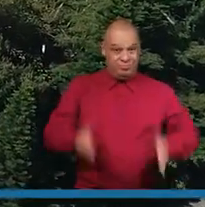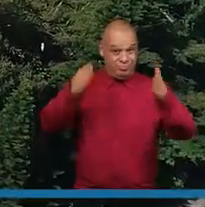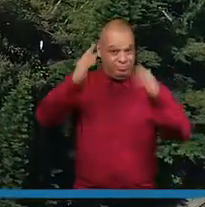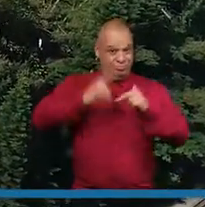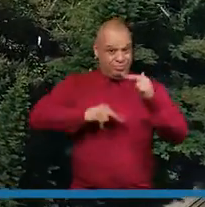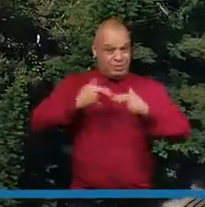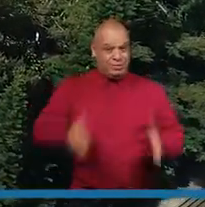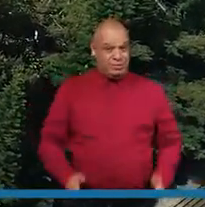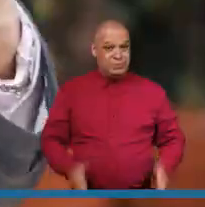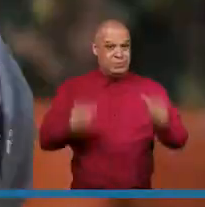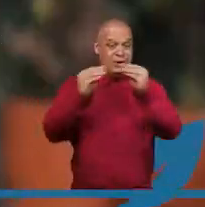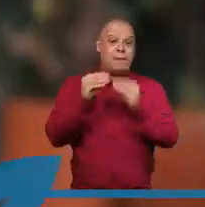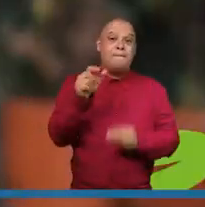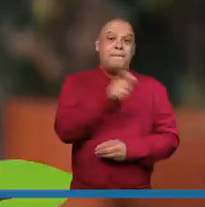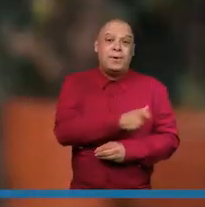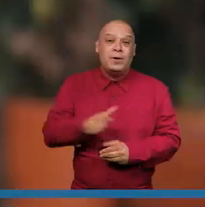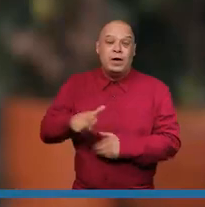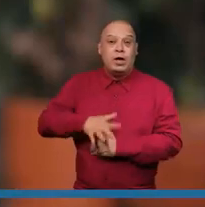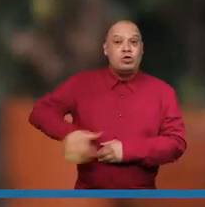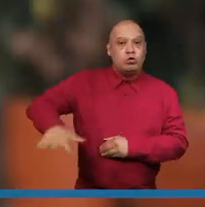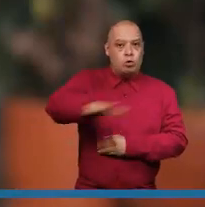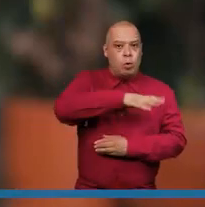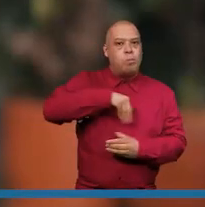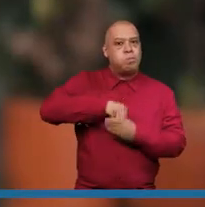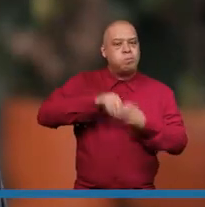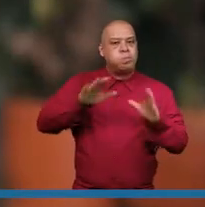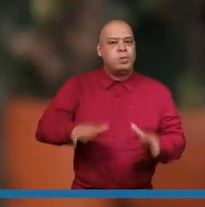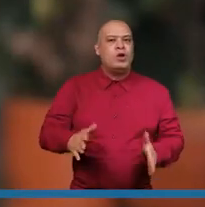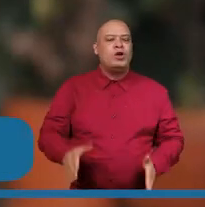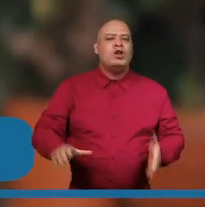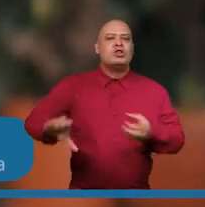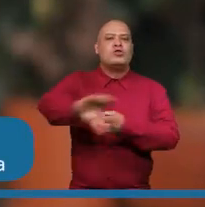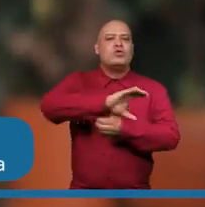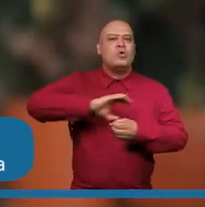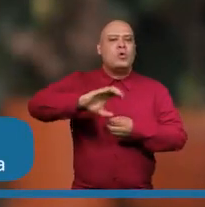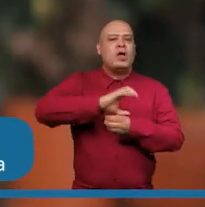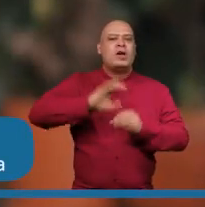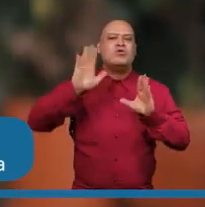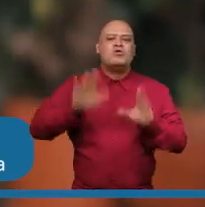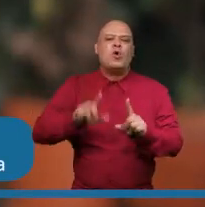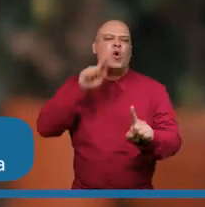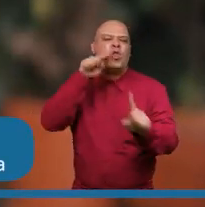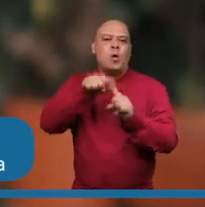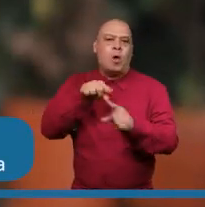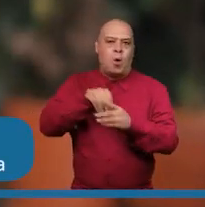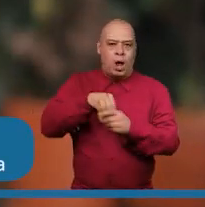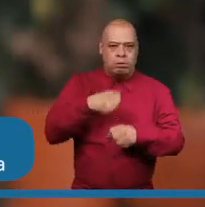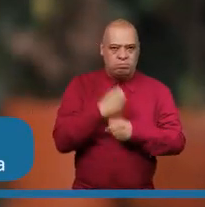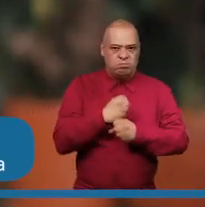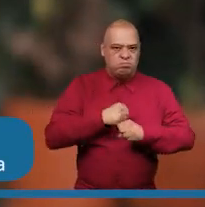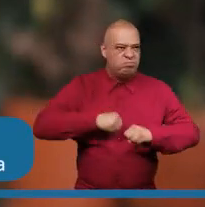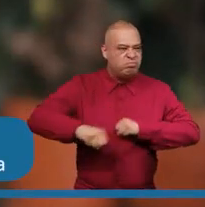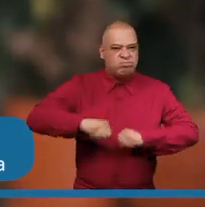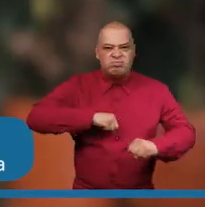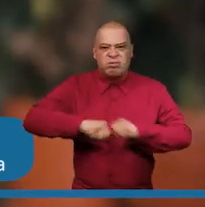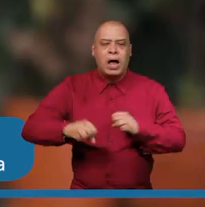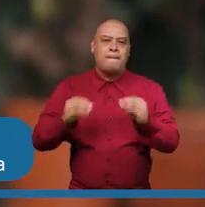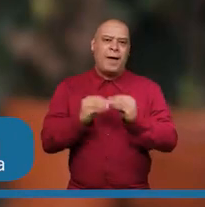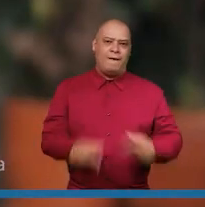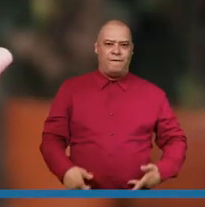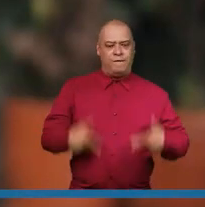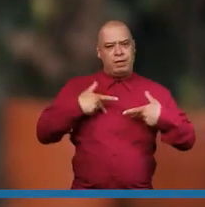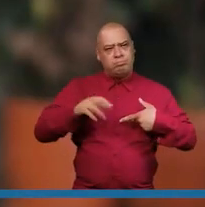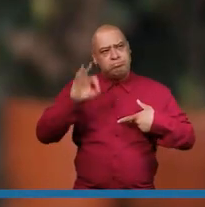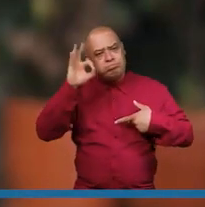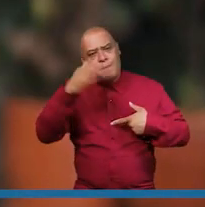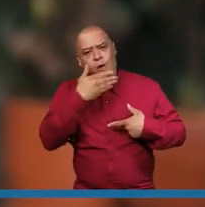del desplazamiento de personas que van a los centros urbanos, a las ciudades, a las grandes ciudades, para trabajar, para buscar mejor calidad de vida, para